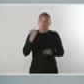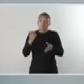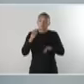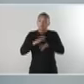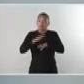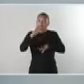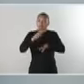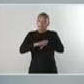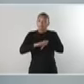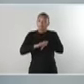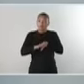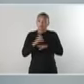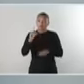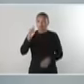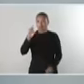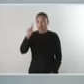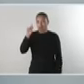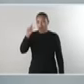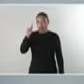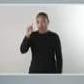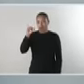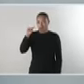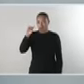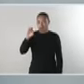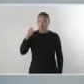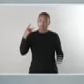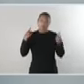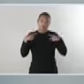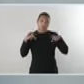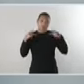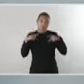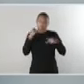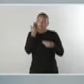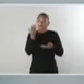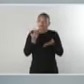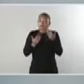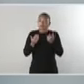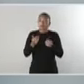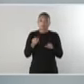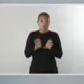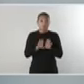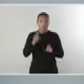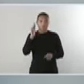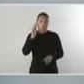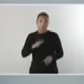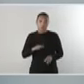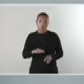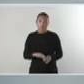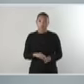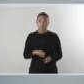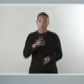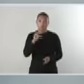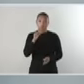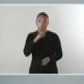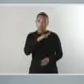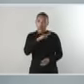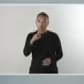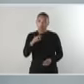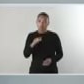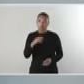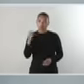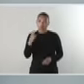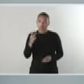menesteroso y dependiente a los ciudadanos esto es inhumano anticristiano no se puede Ni se debe